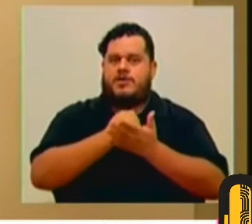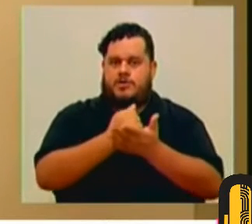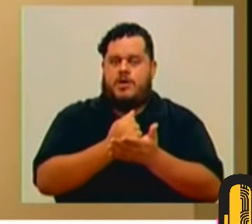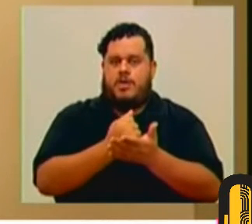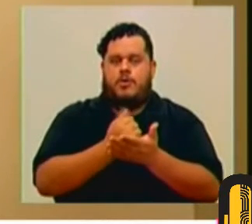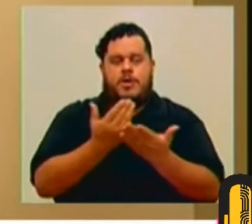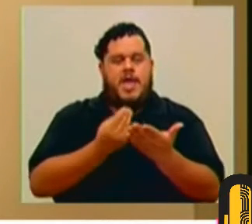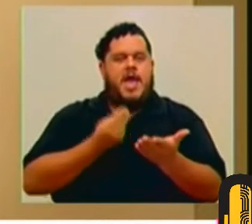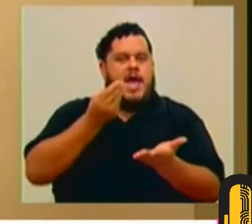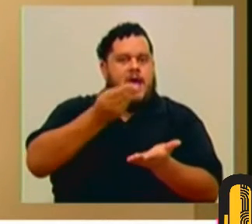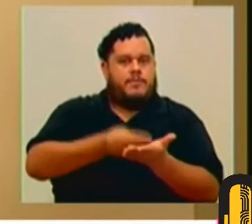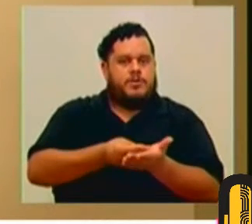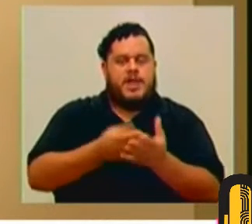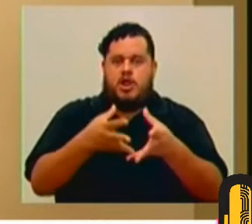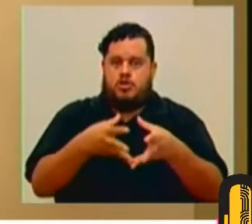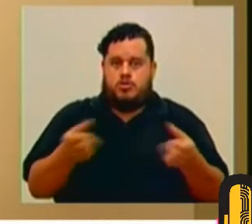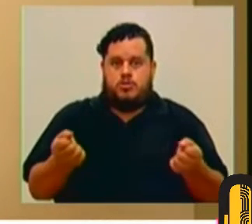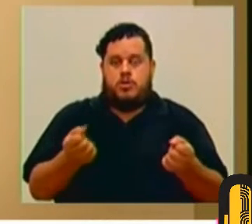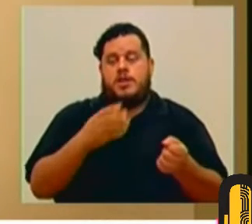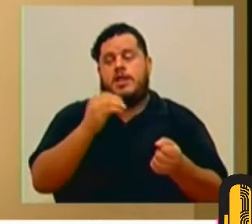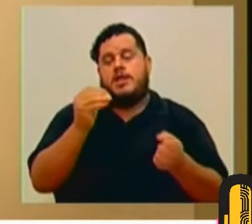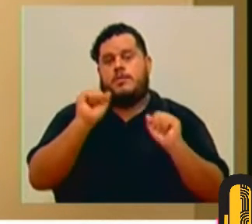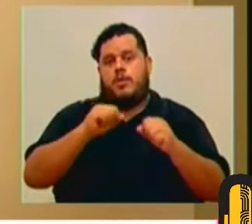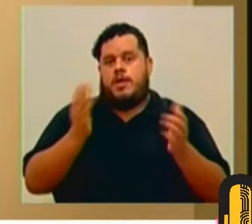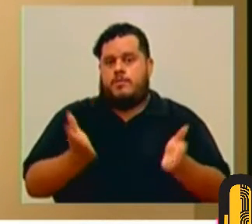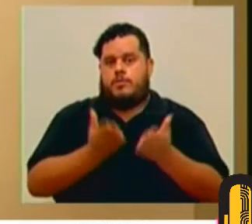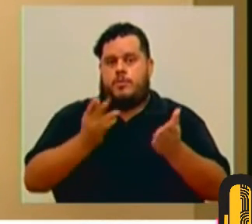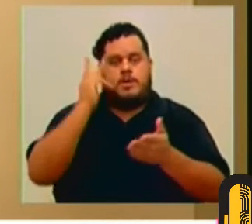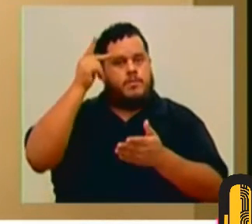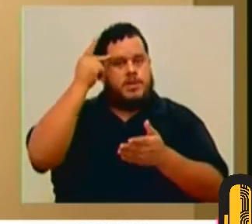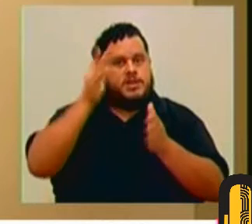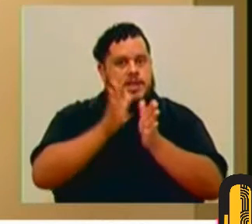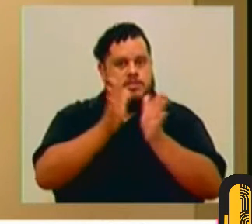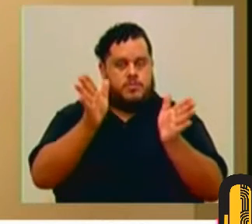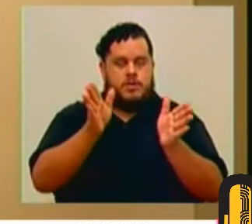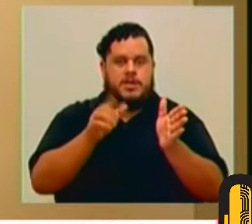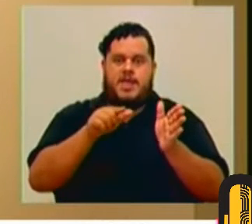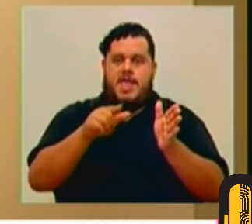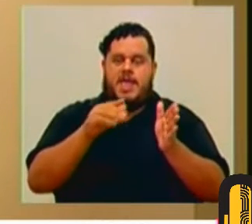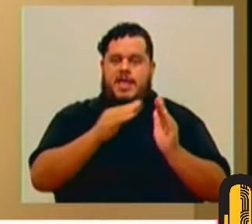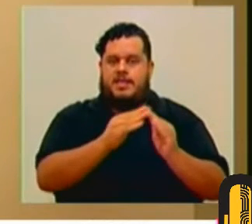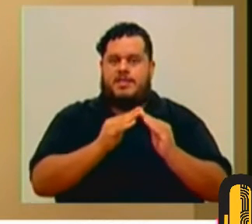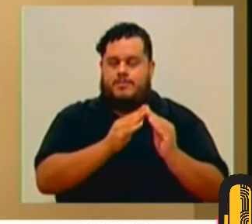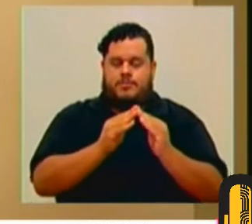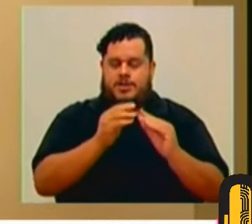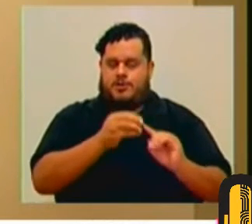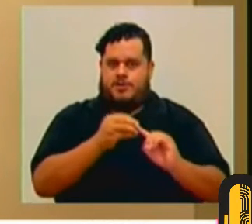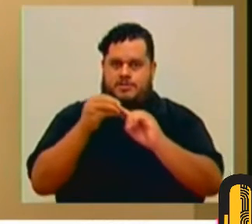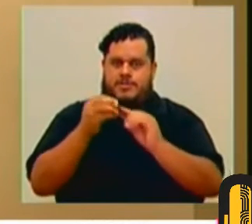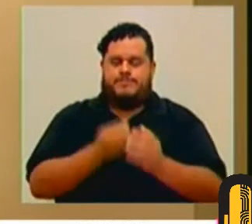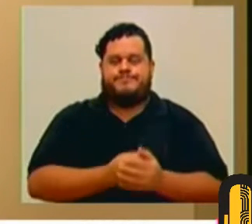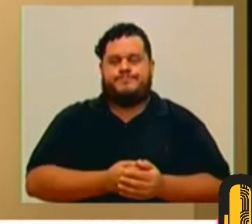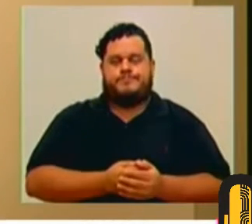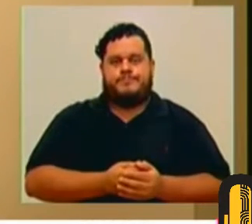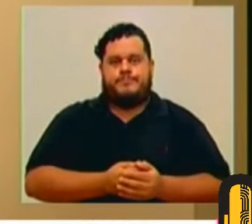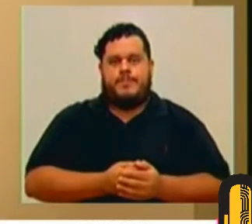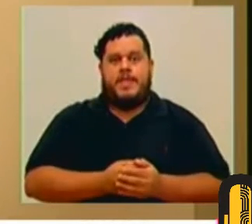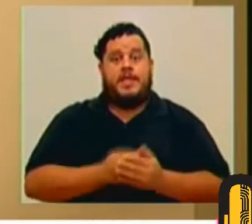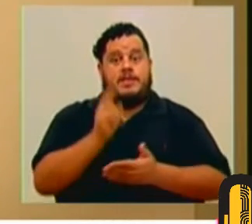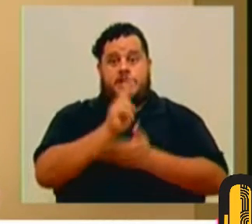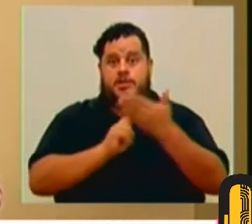a aportar soluciones y poder promover políticas públicas en esta población en particular. Desde